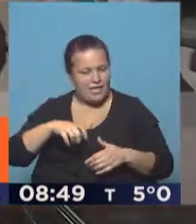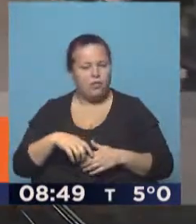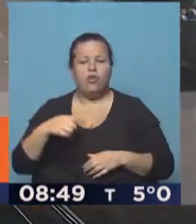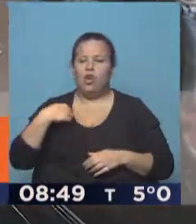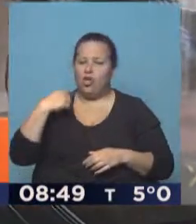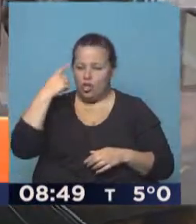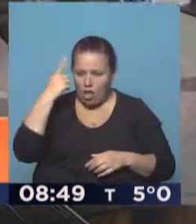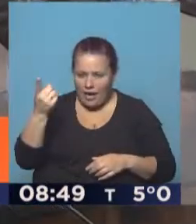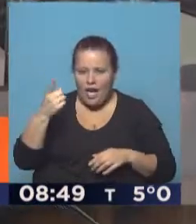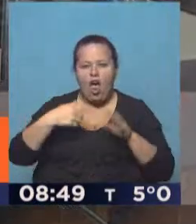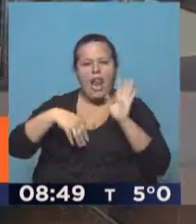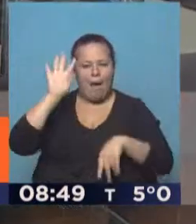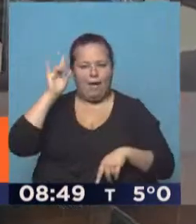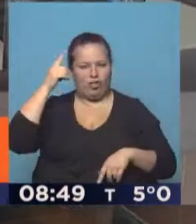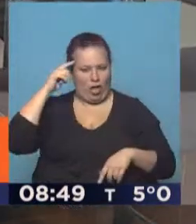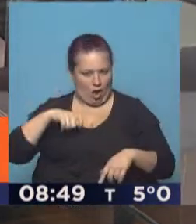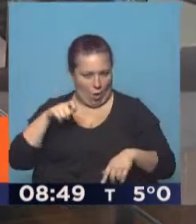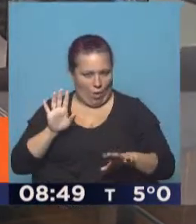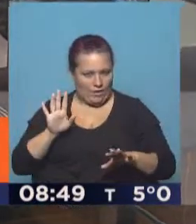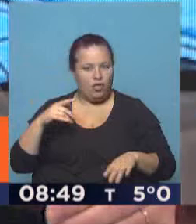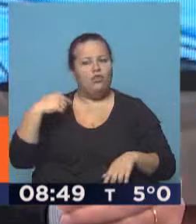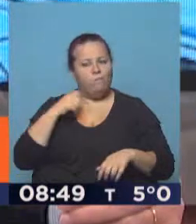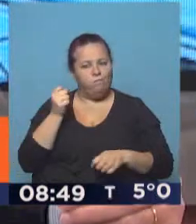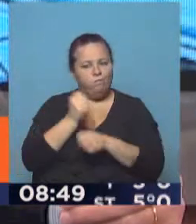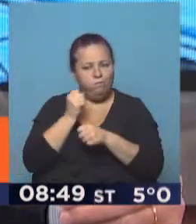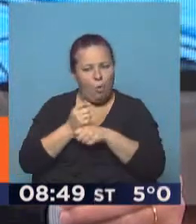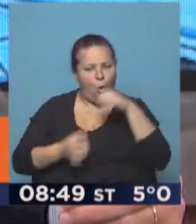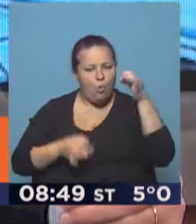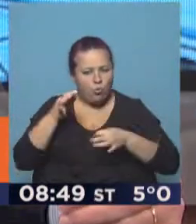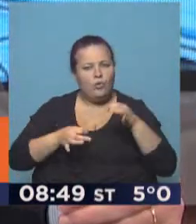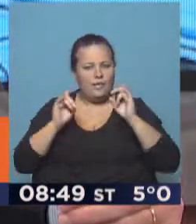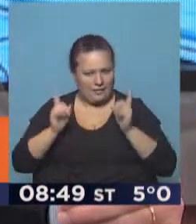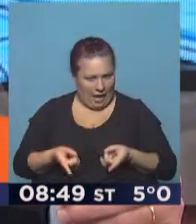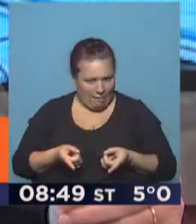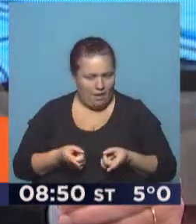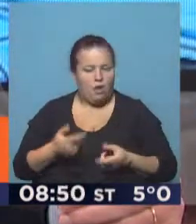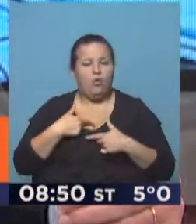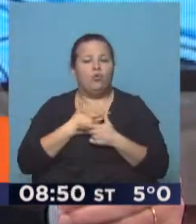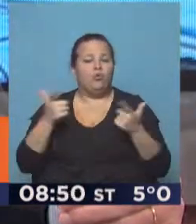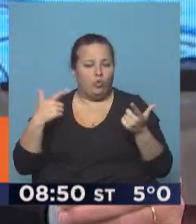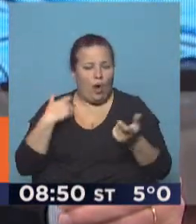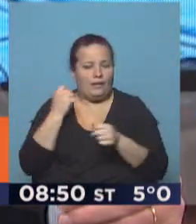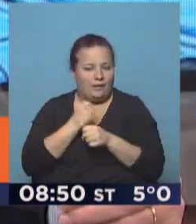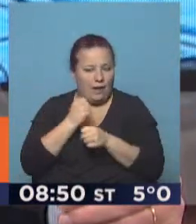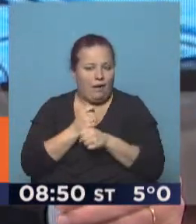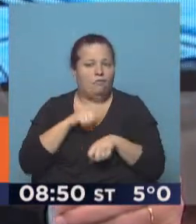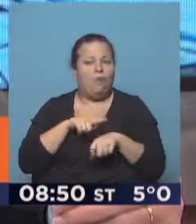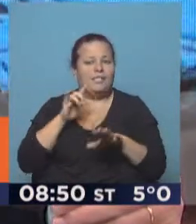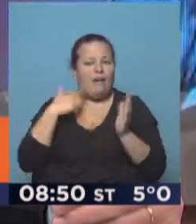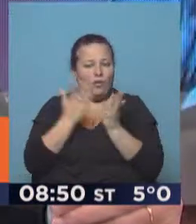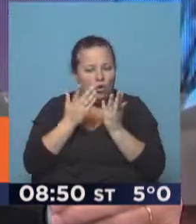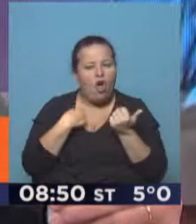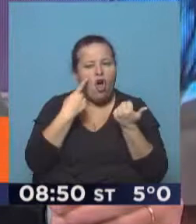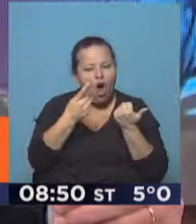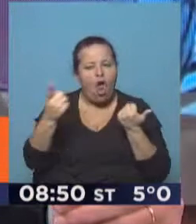Yo creo en la mayoría de los jueces. Yo he trabajado en la justicia también, tuve la suerte de hacerlo mientras estudiaba y conocí